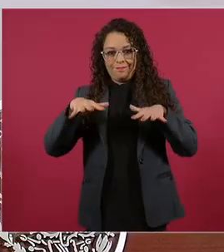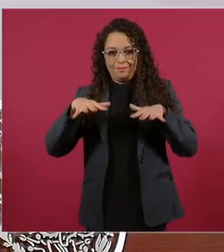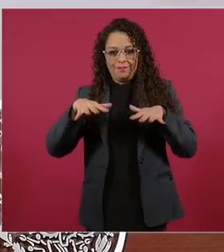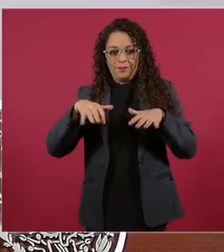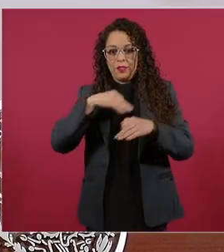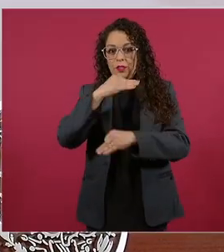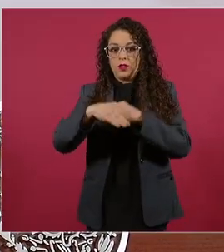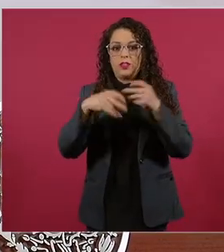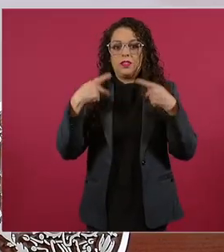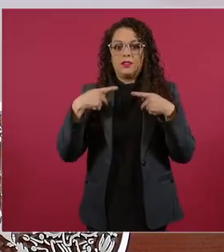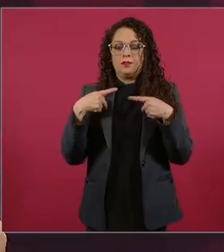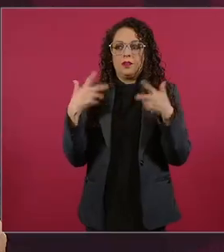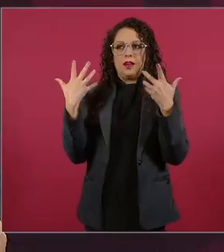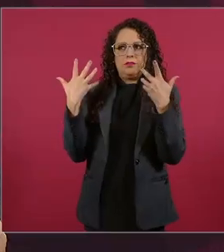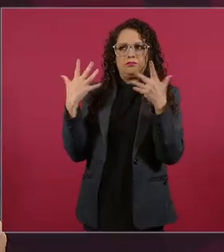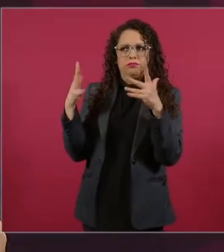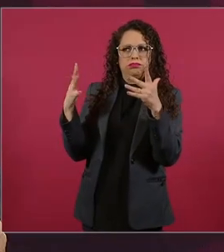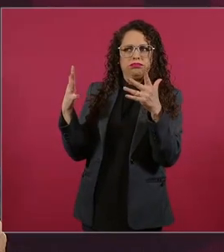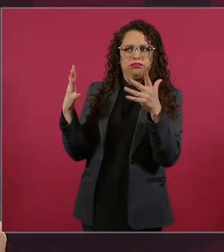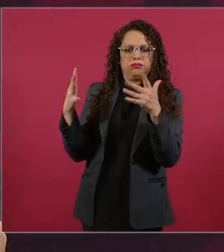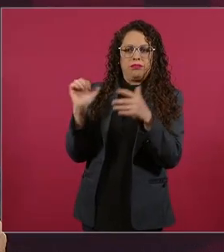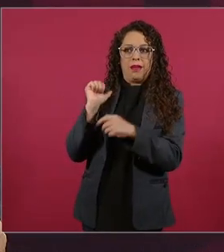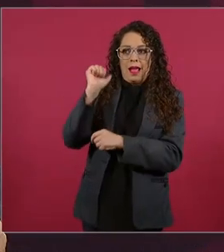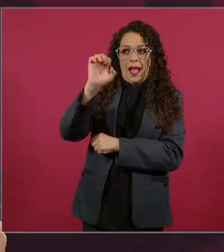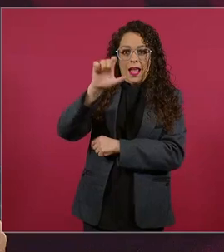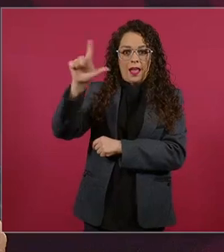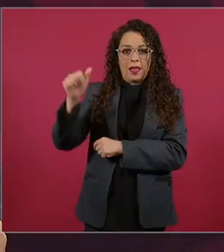todos, pero más las mujeres.